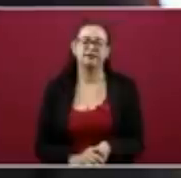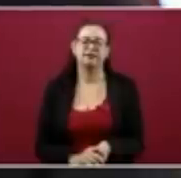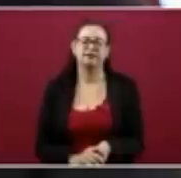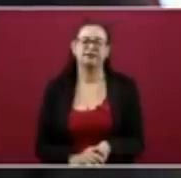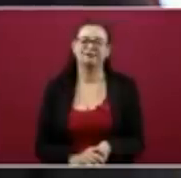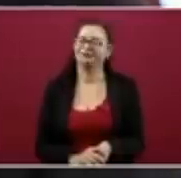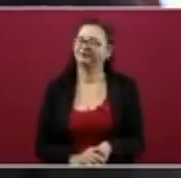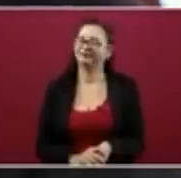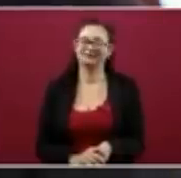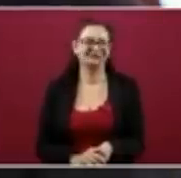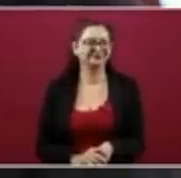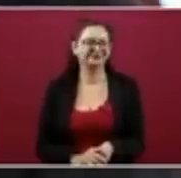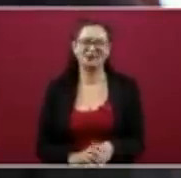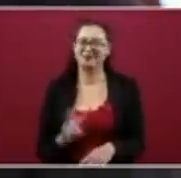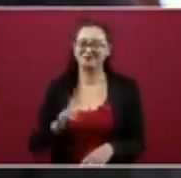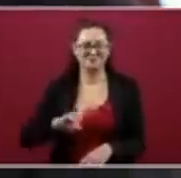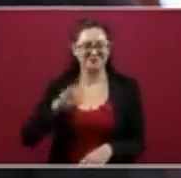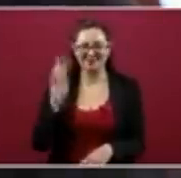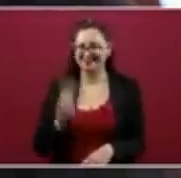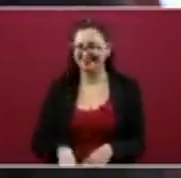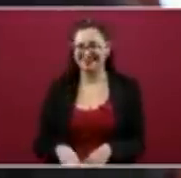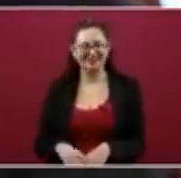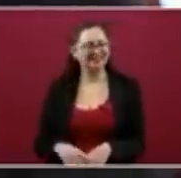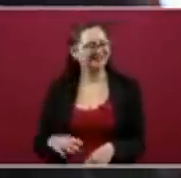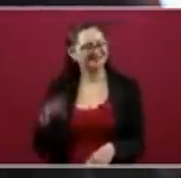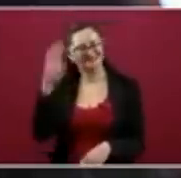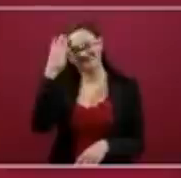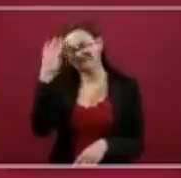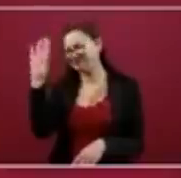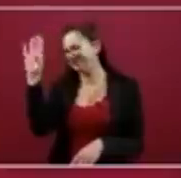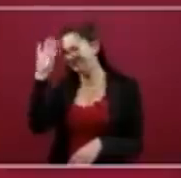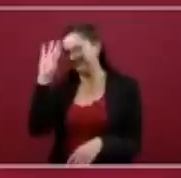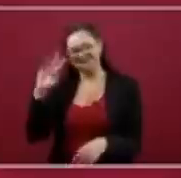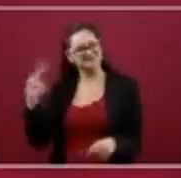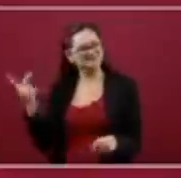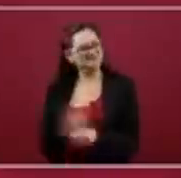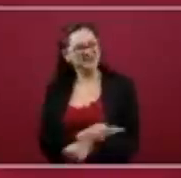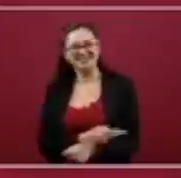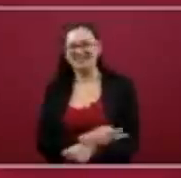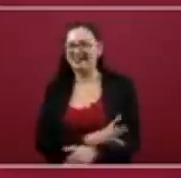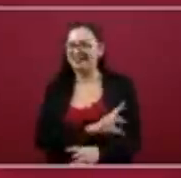De veras que se pasaron en todo.